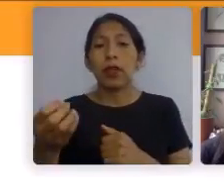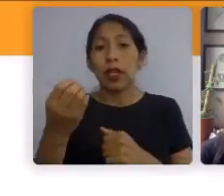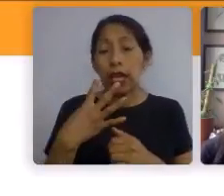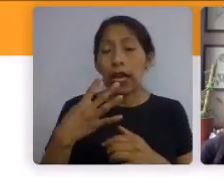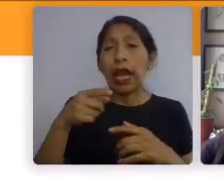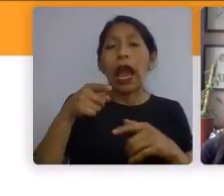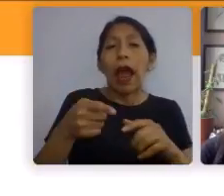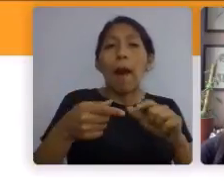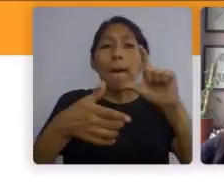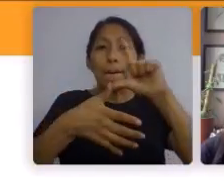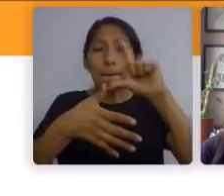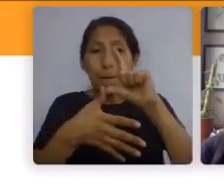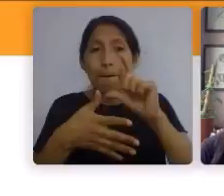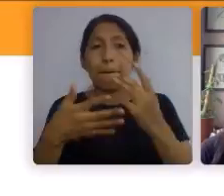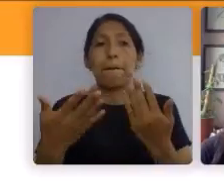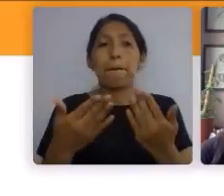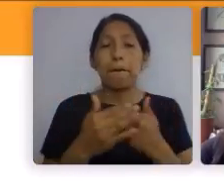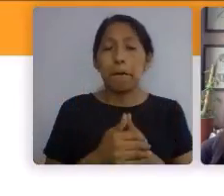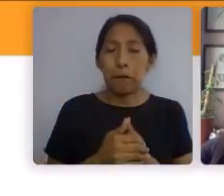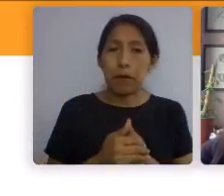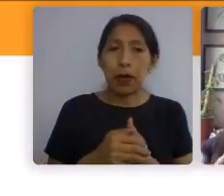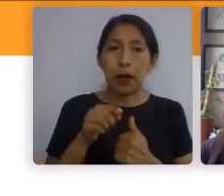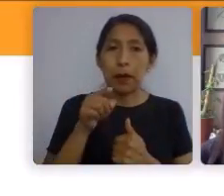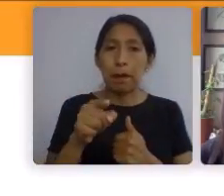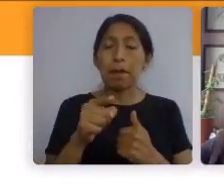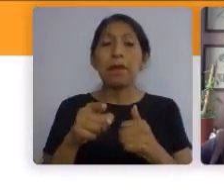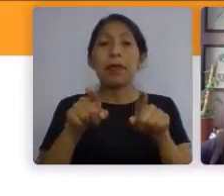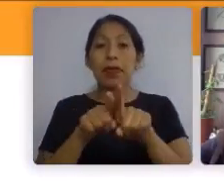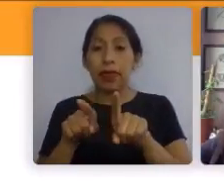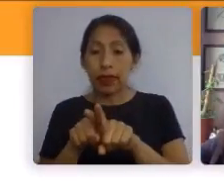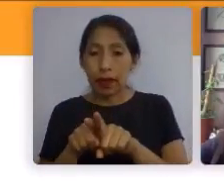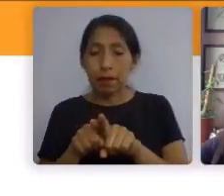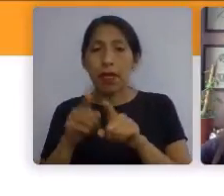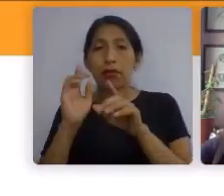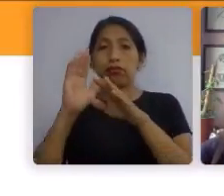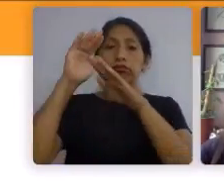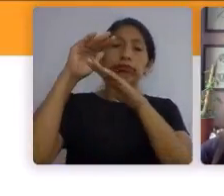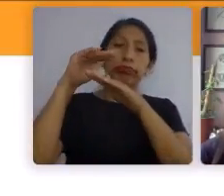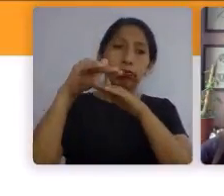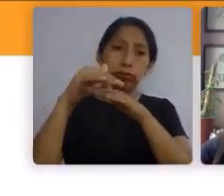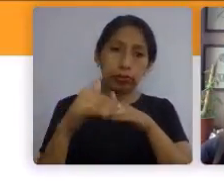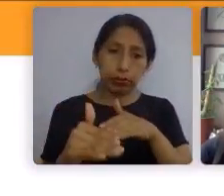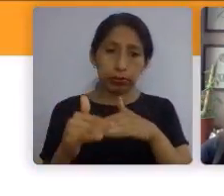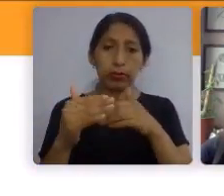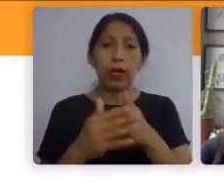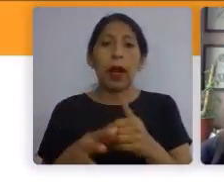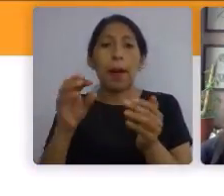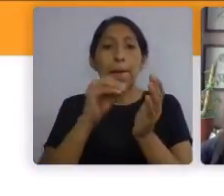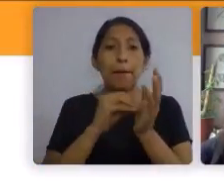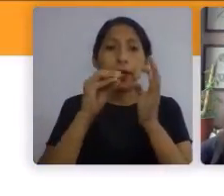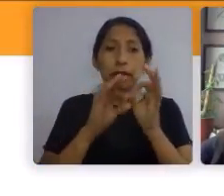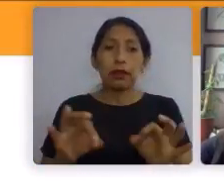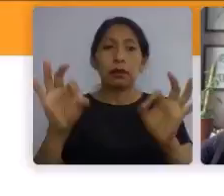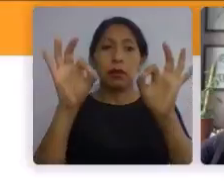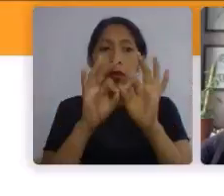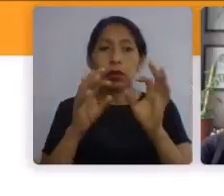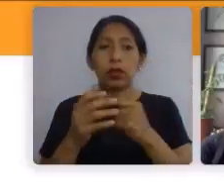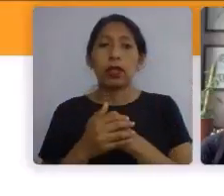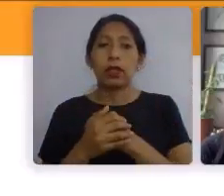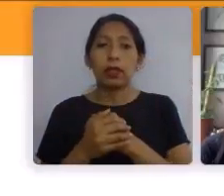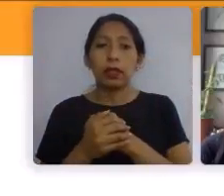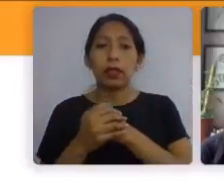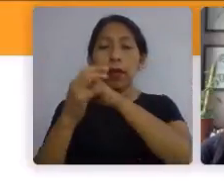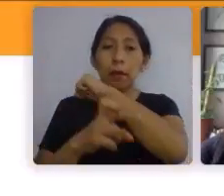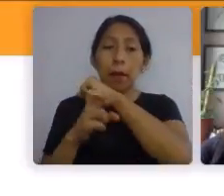¿no? Nosotros somos parte, justamente también ha habido una caída, ¿sí? La caída más importante, de hecho, es a países de